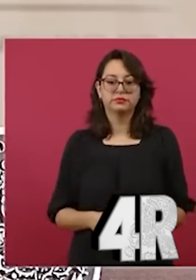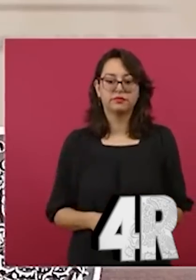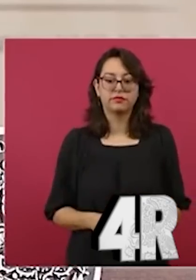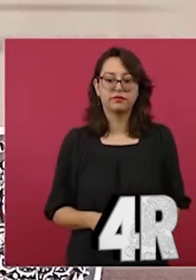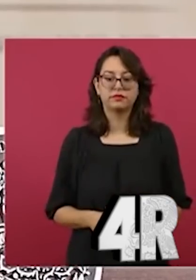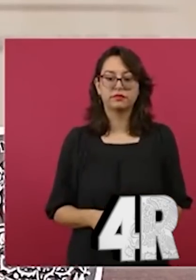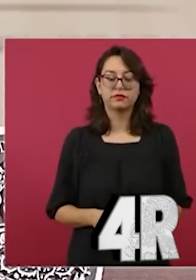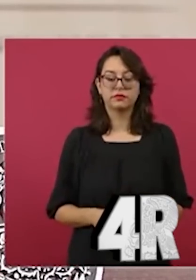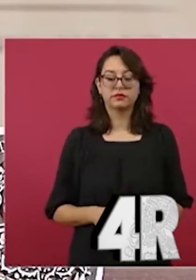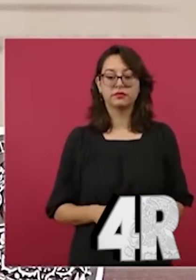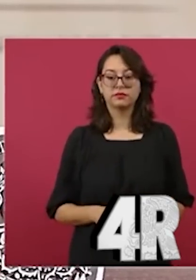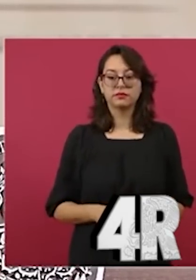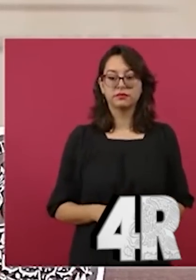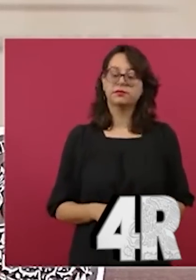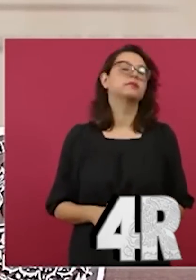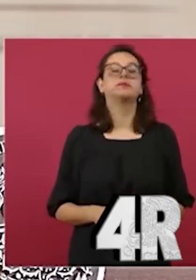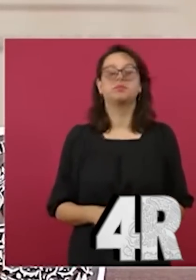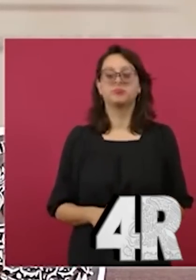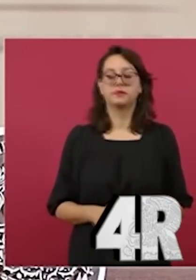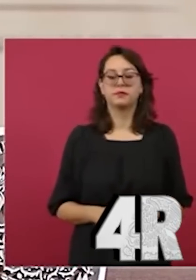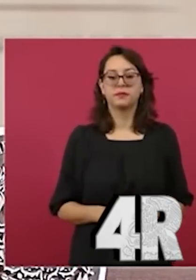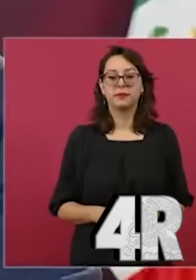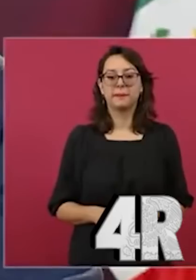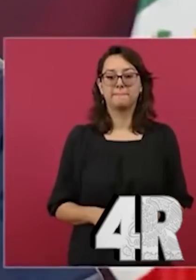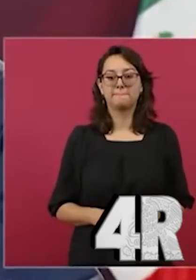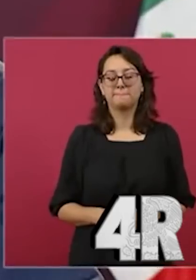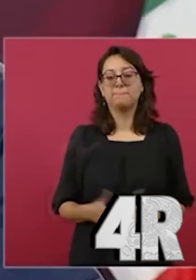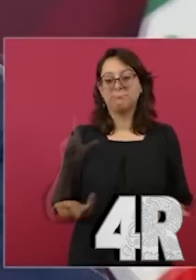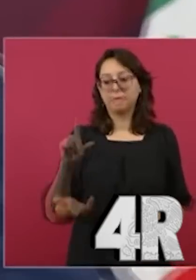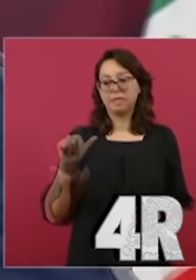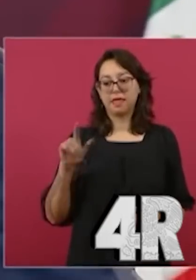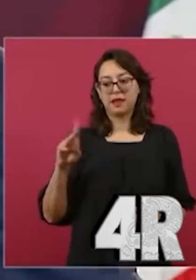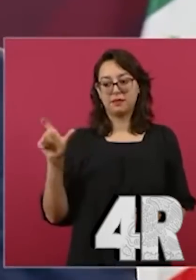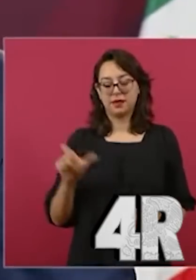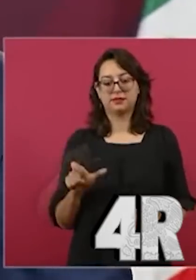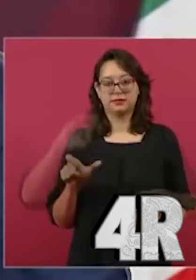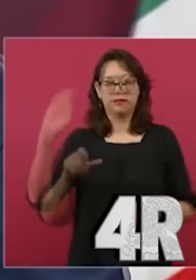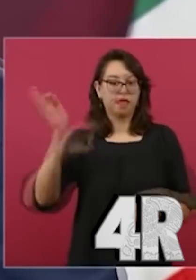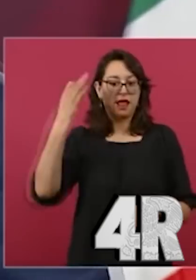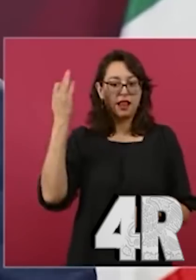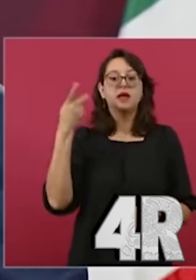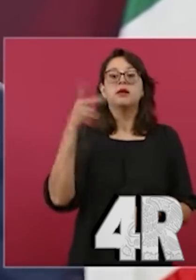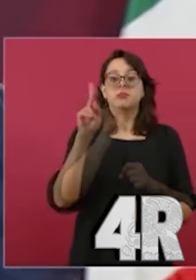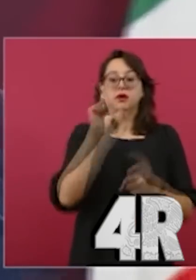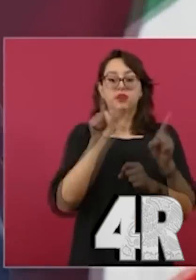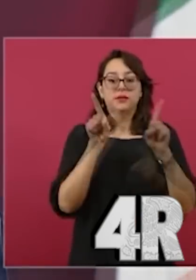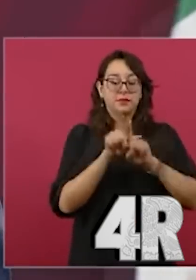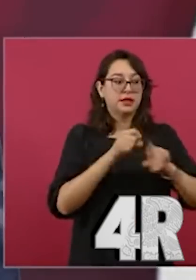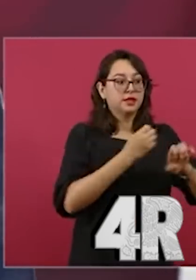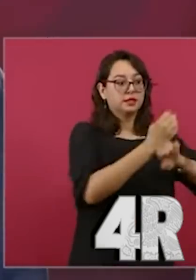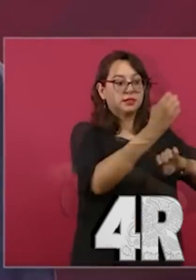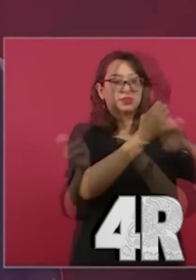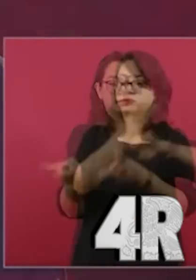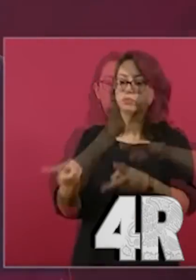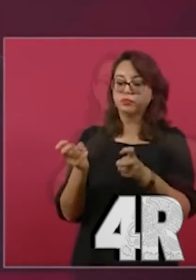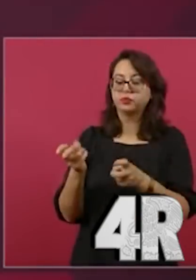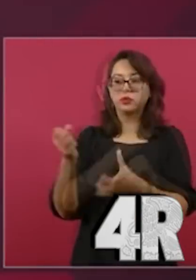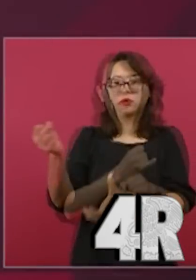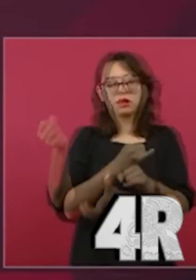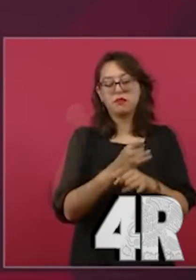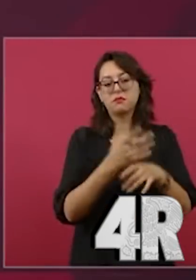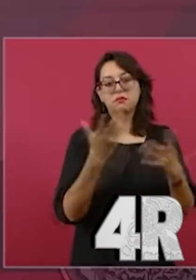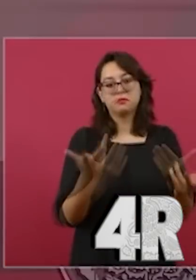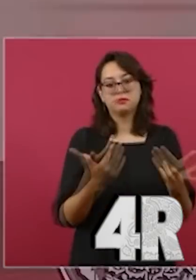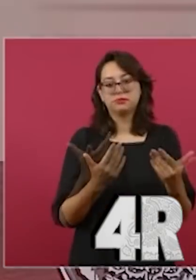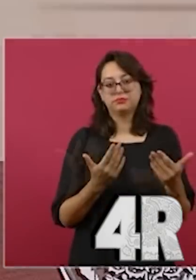solo en el caso segalmex sino hasta de gobiernos estatales que colocaron dinero en este tipo de instrumentos y